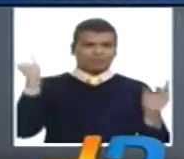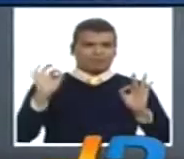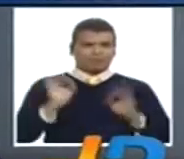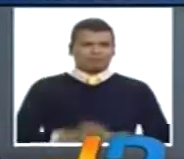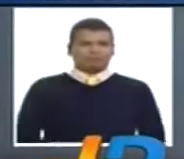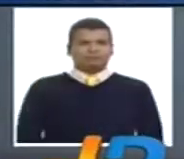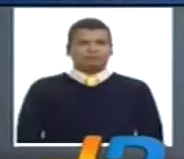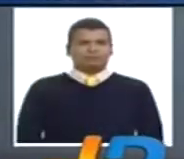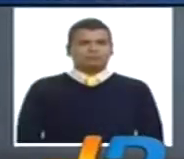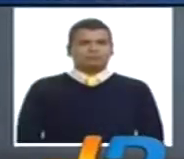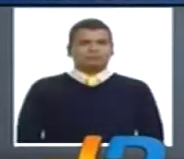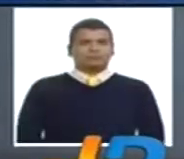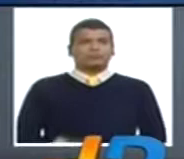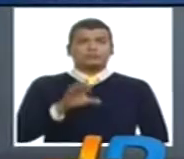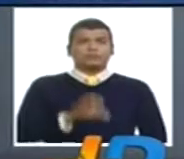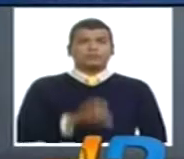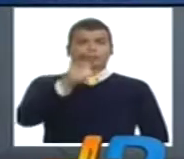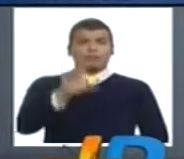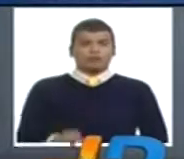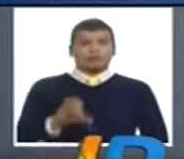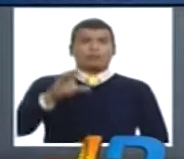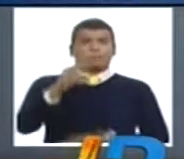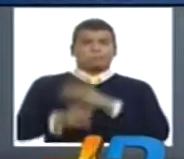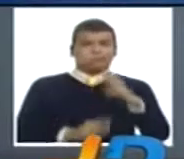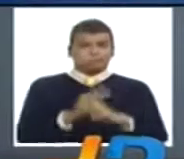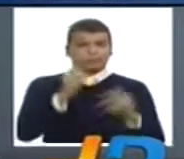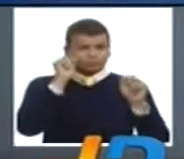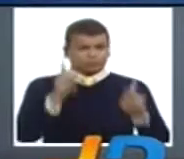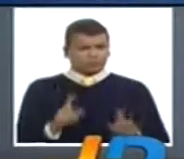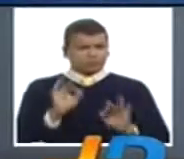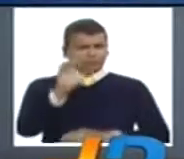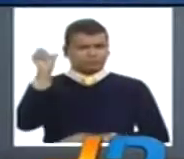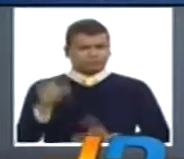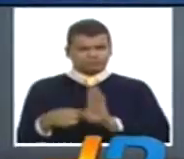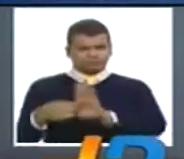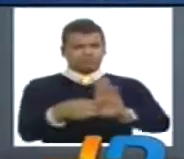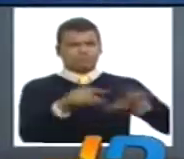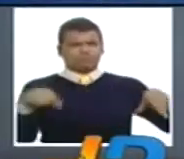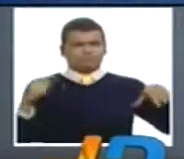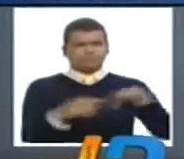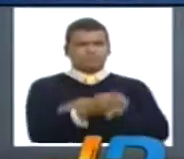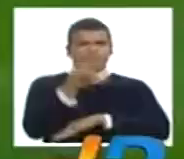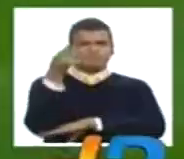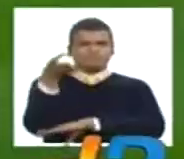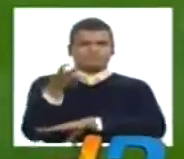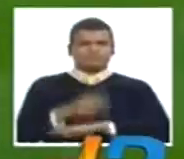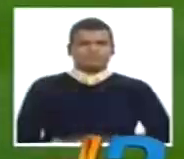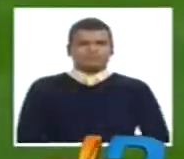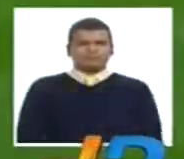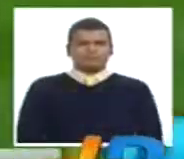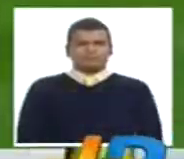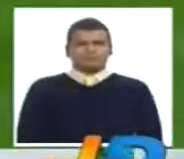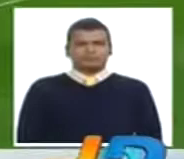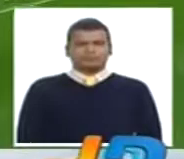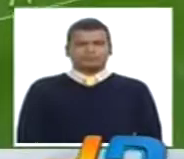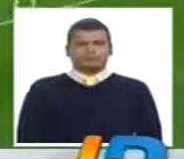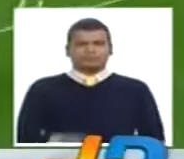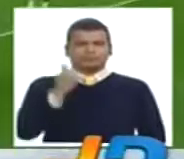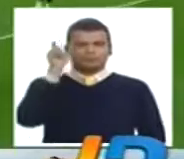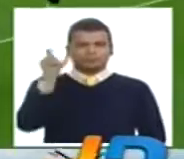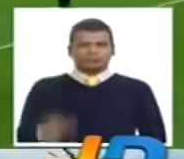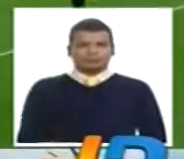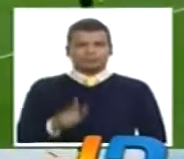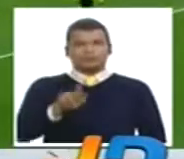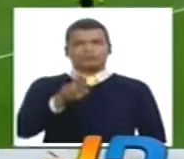Colombianos en el exterior, Freddy Guarín marcó en el triunfo del Inter de Milano sobre el Palermo en Italia. El colombiano Freddy